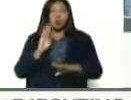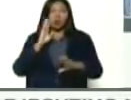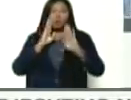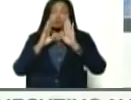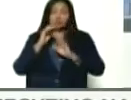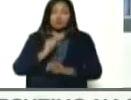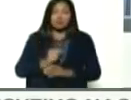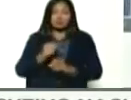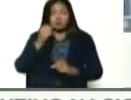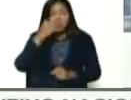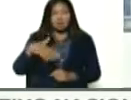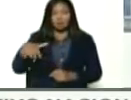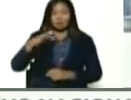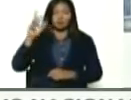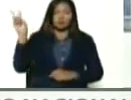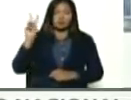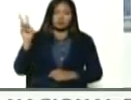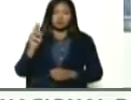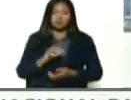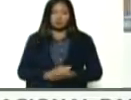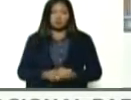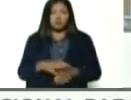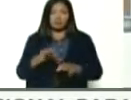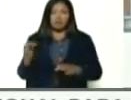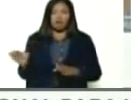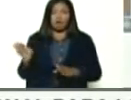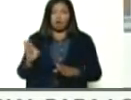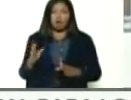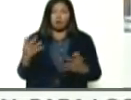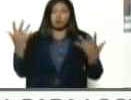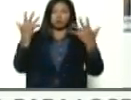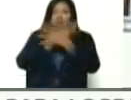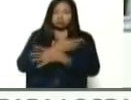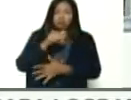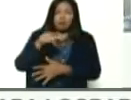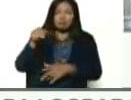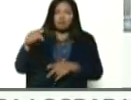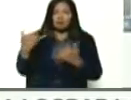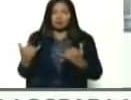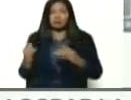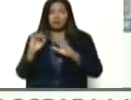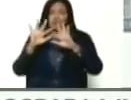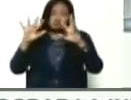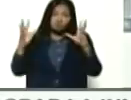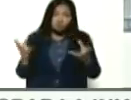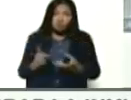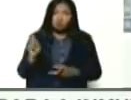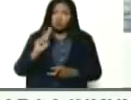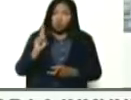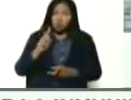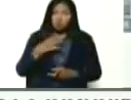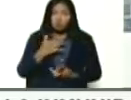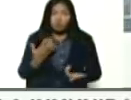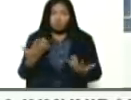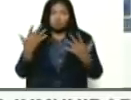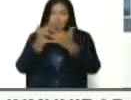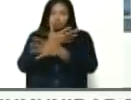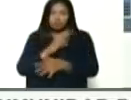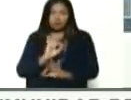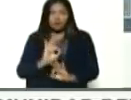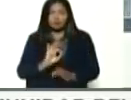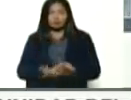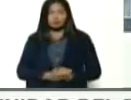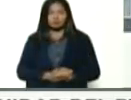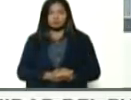pueblo de venezuela que no se ha dejado confundir ni un segundo en esta etapa de pandemia ni se dejará confundir nadie